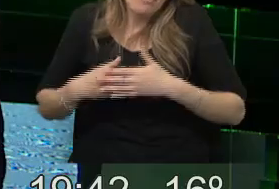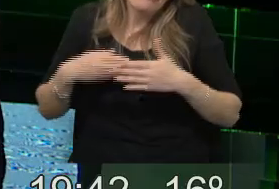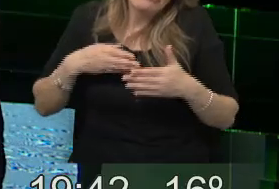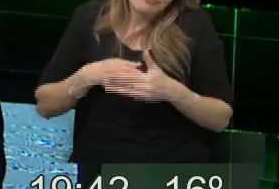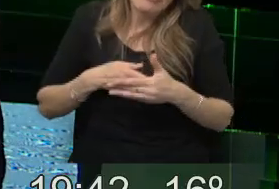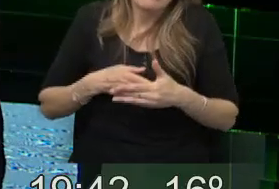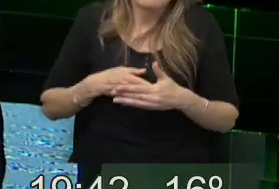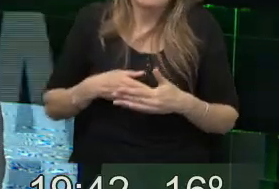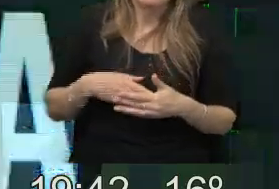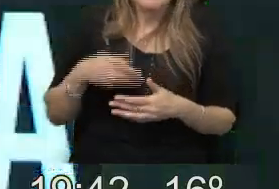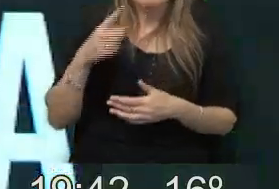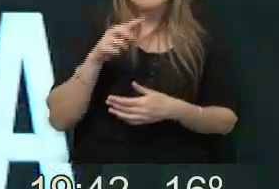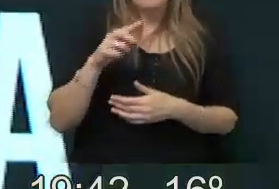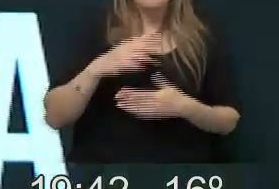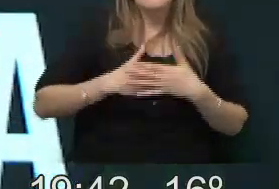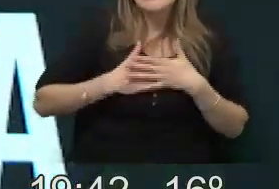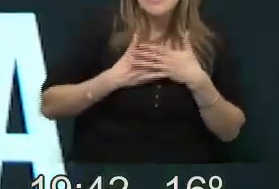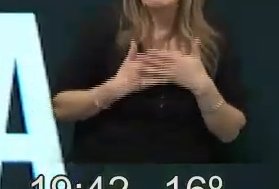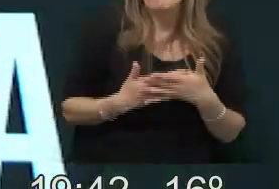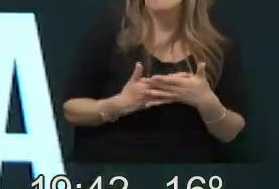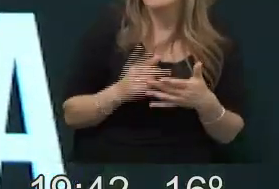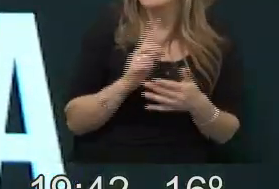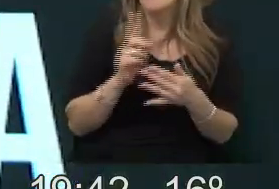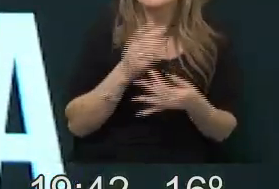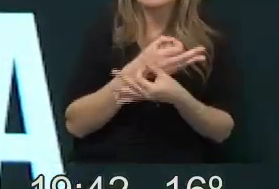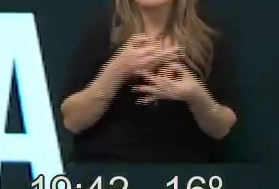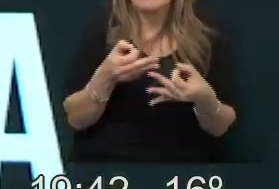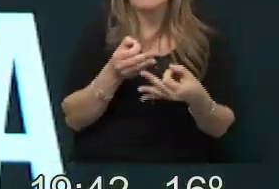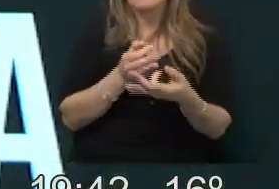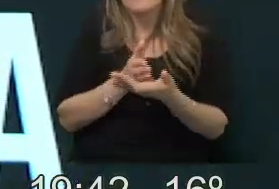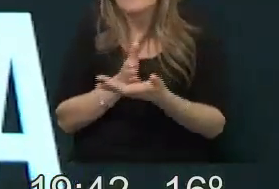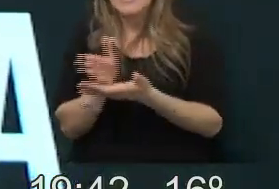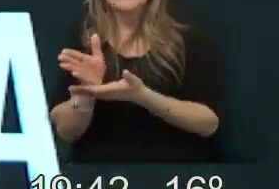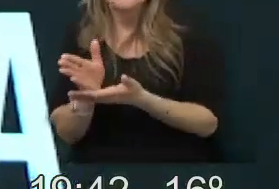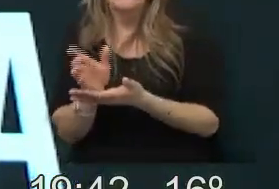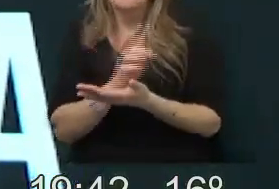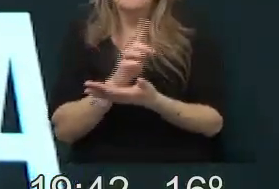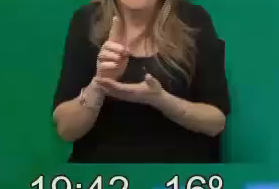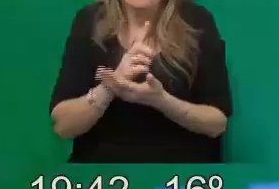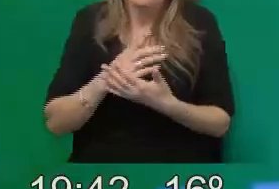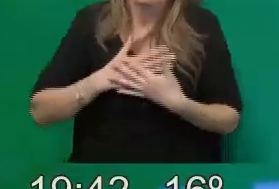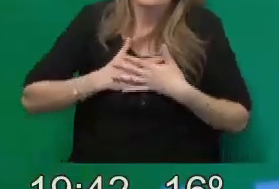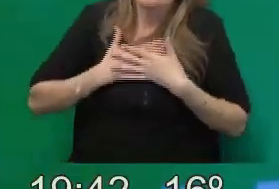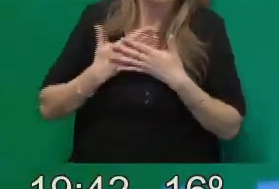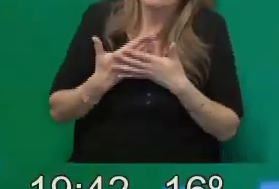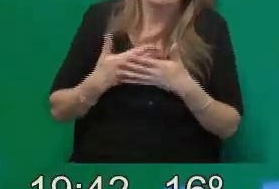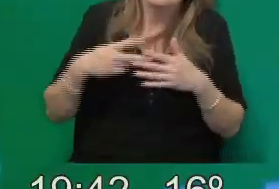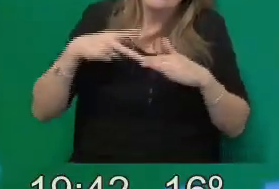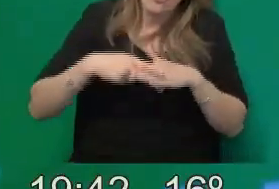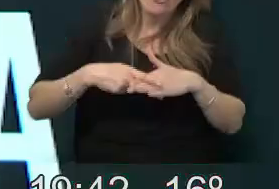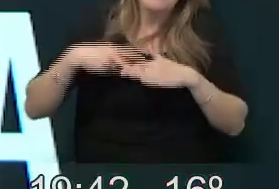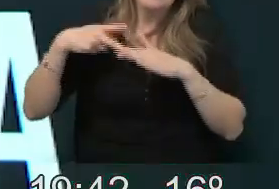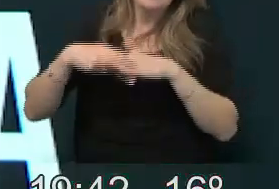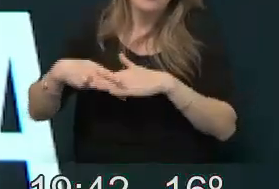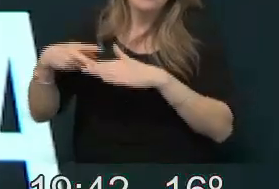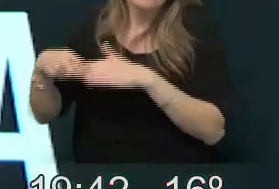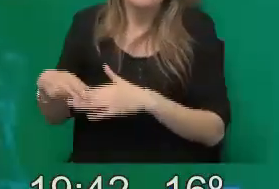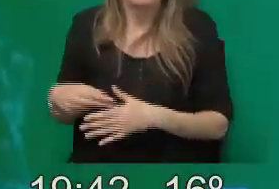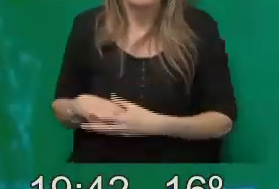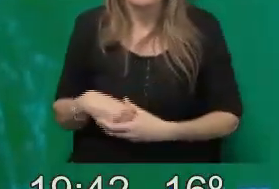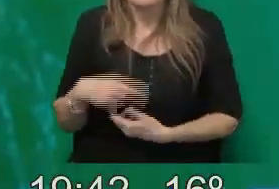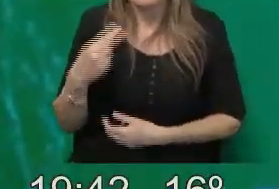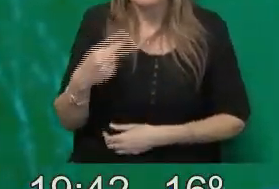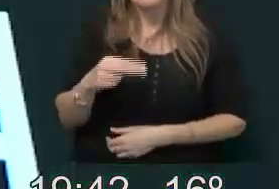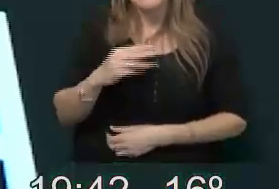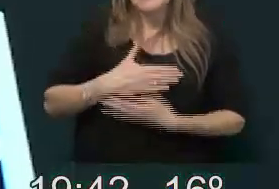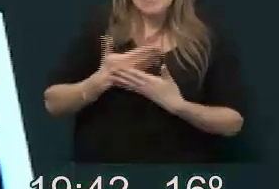bastante intrincado, no es un amor así lineal ni solamente así como de maripositas. ¿Cuándo es lineal? No es nunca. Jamás. Pero en